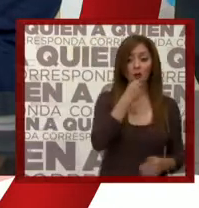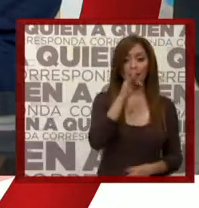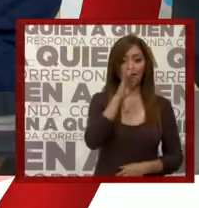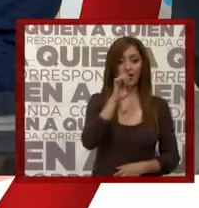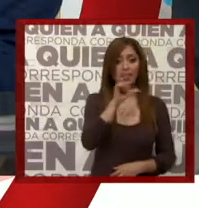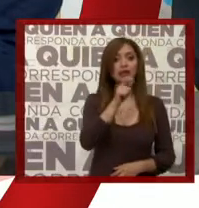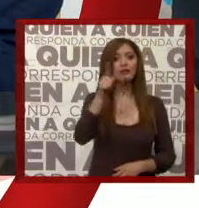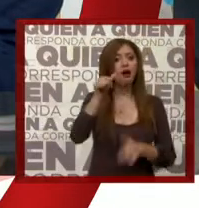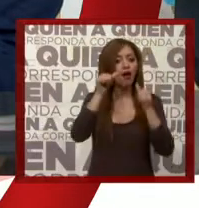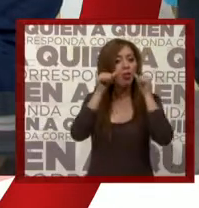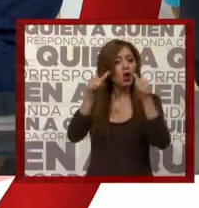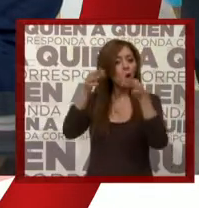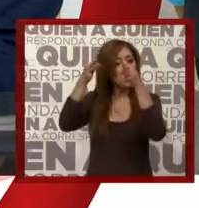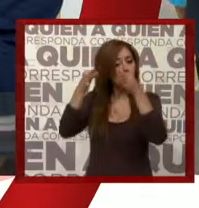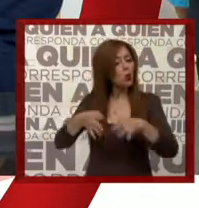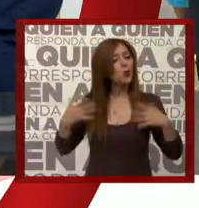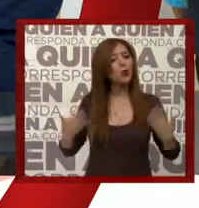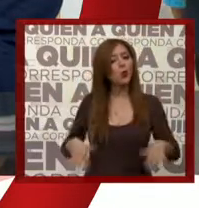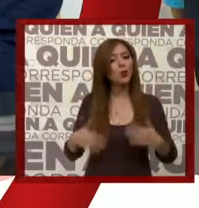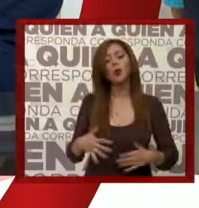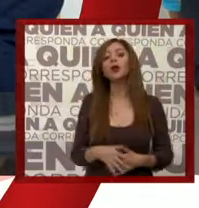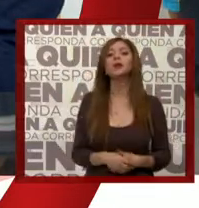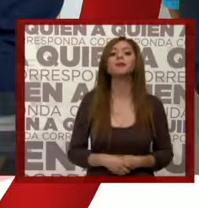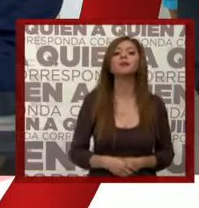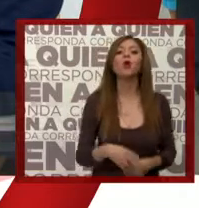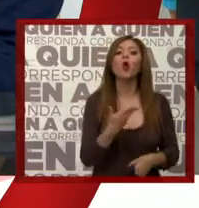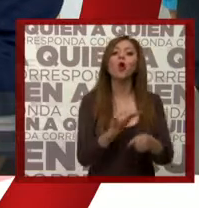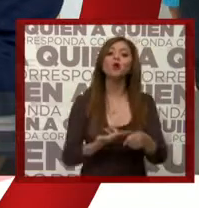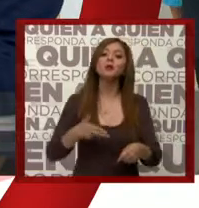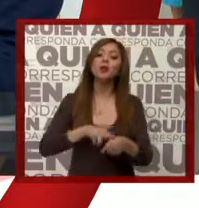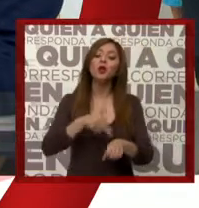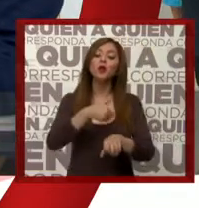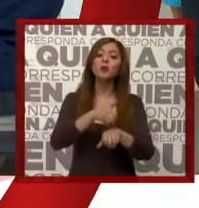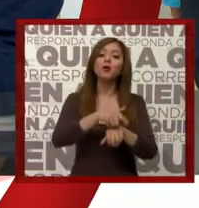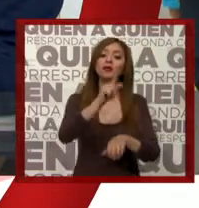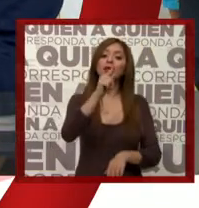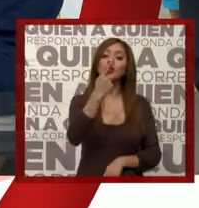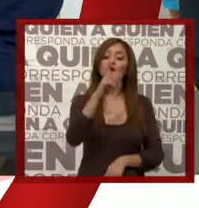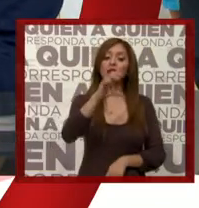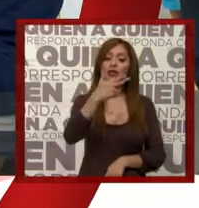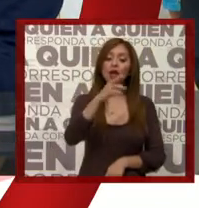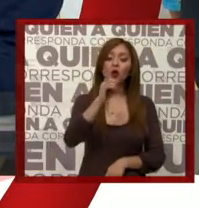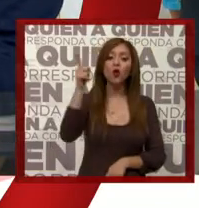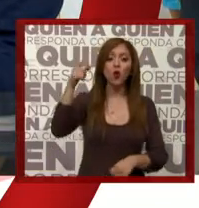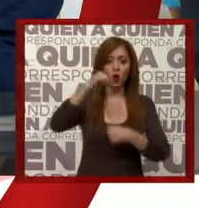fue de primera. Sí, en el Hospital 71 de Chalco me operó el doctor